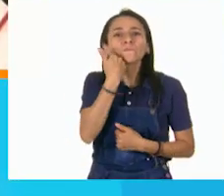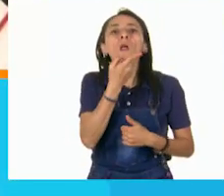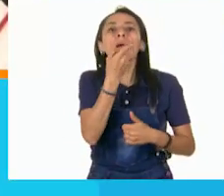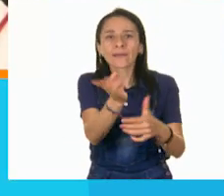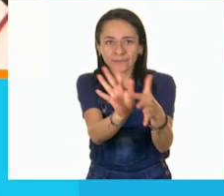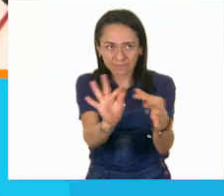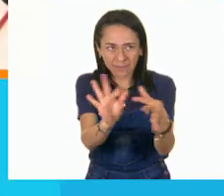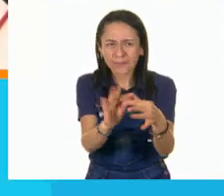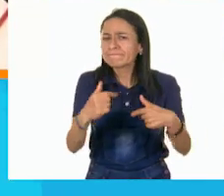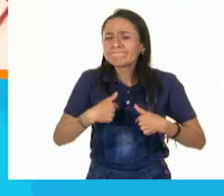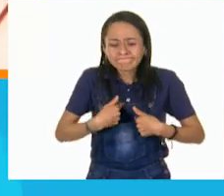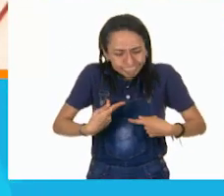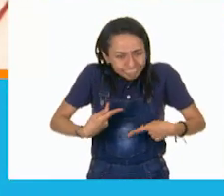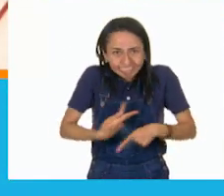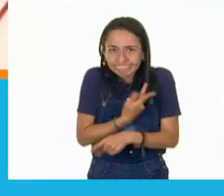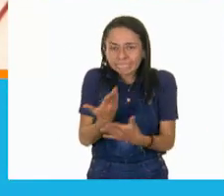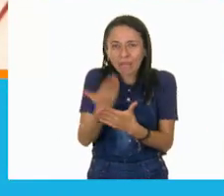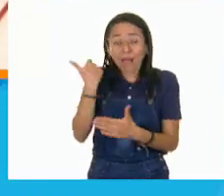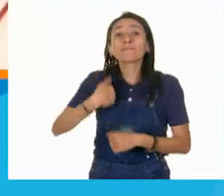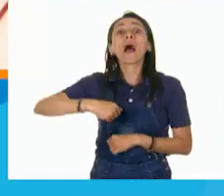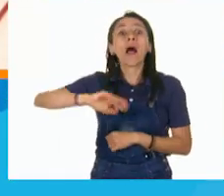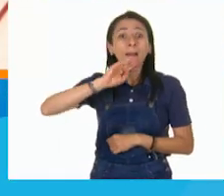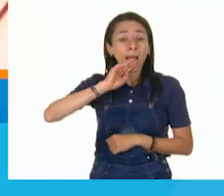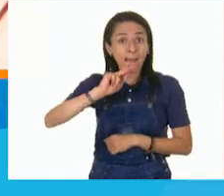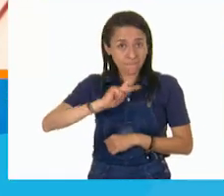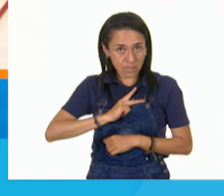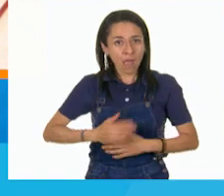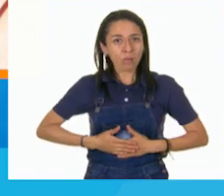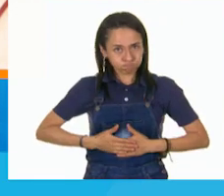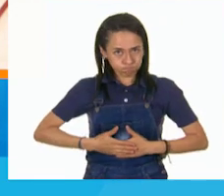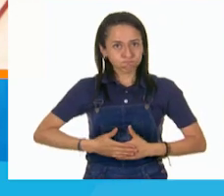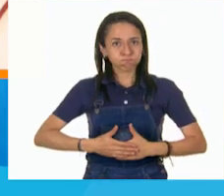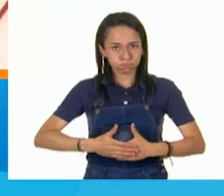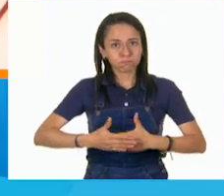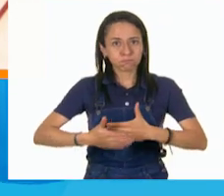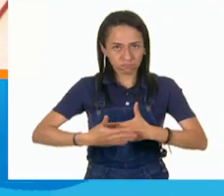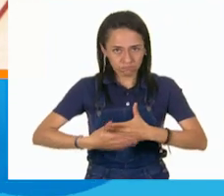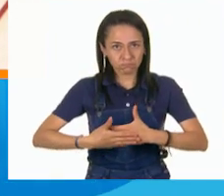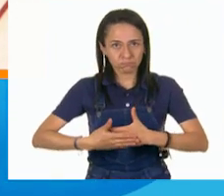me sucedió. Mi mamá estaba embarazada.